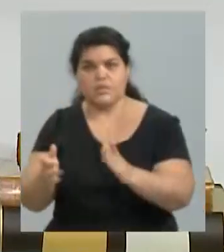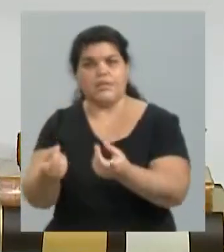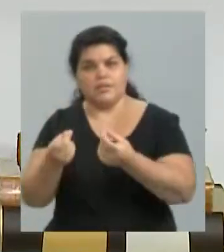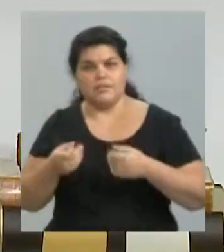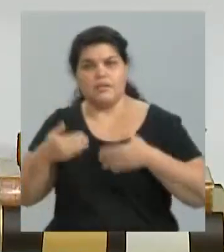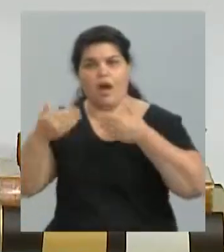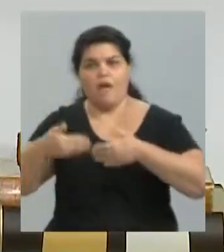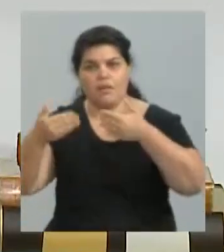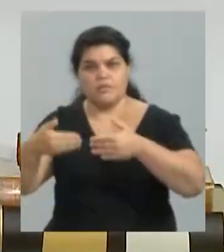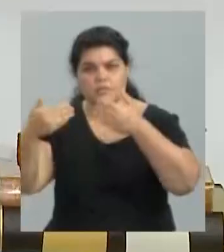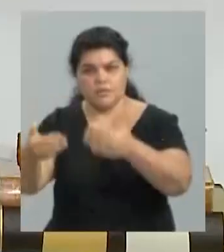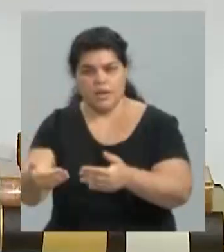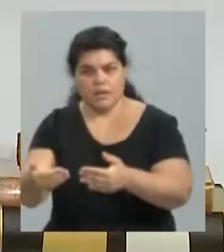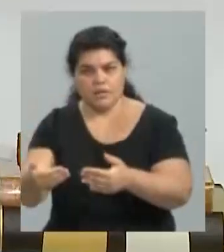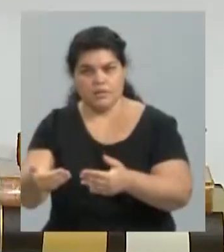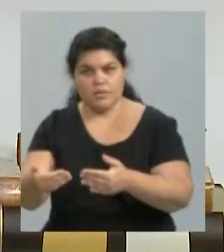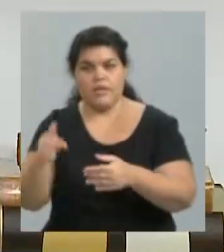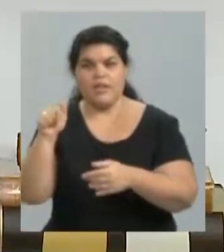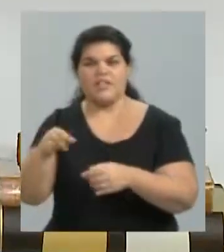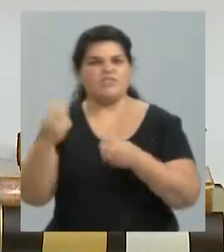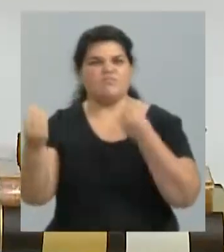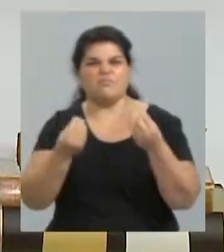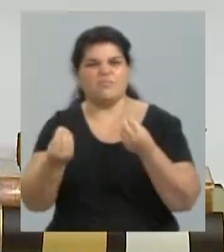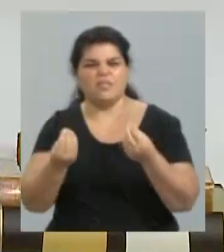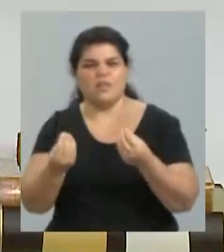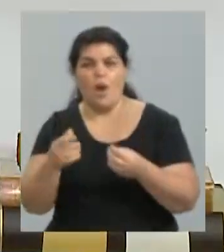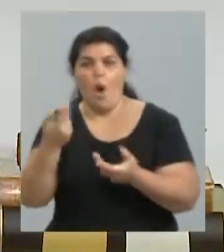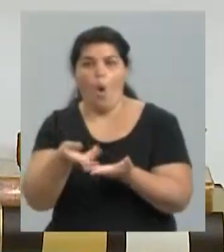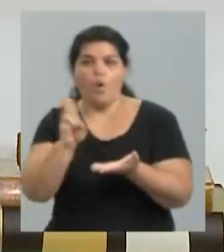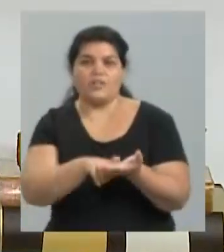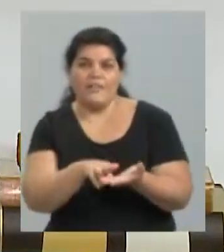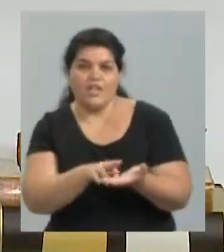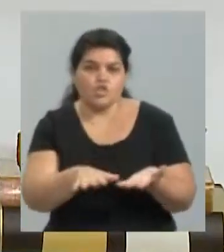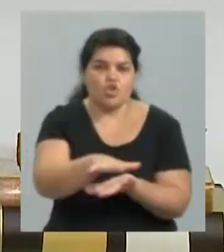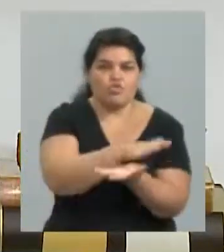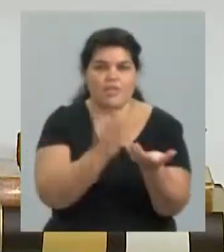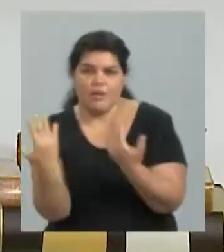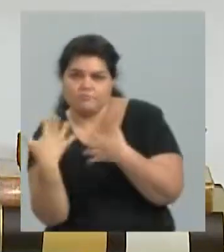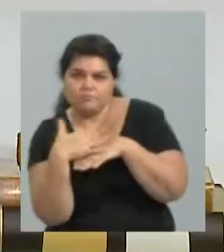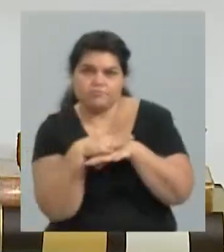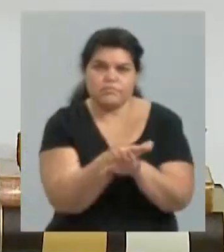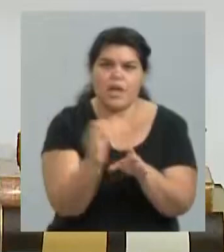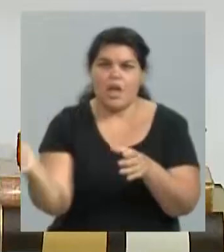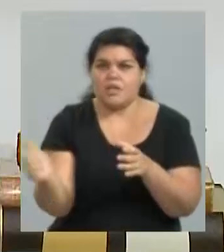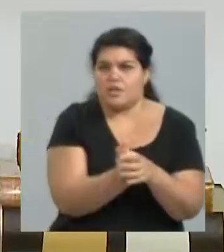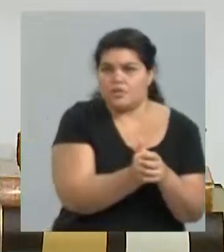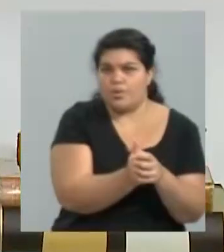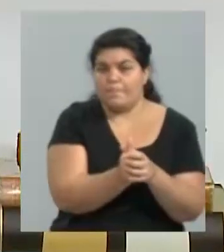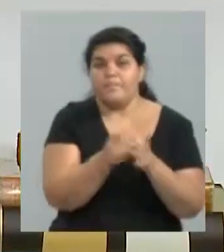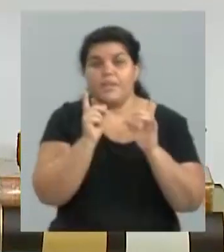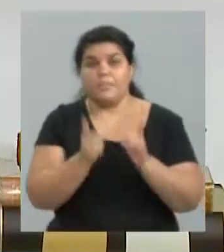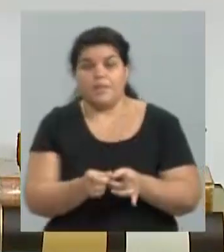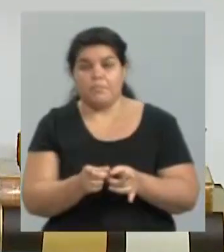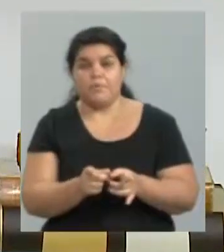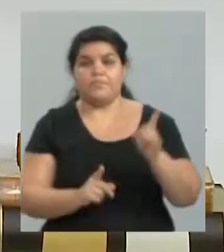avance sobre todo en estos de la inserción social, sentirnos pares, en este trabajo que uno, es lo que le decía,